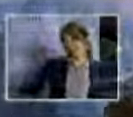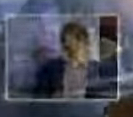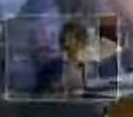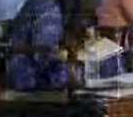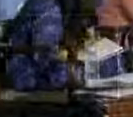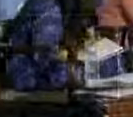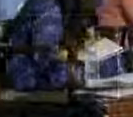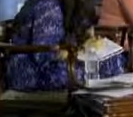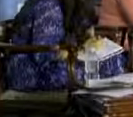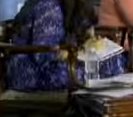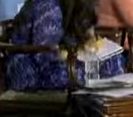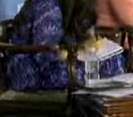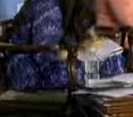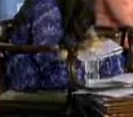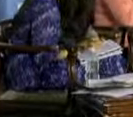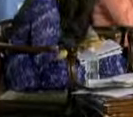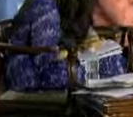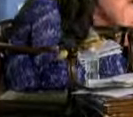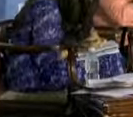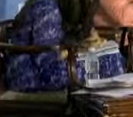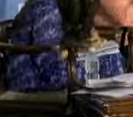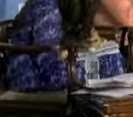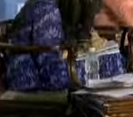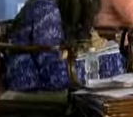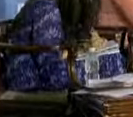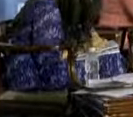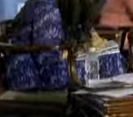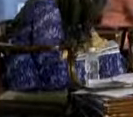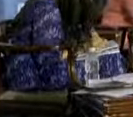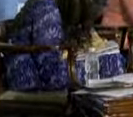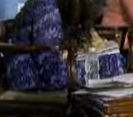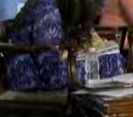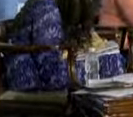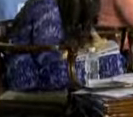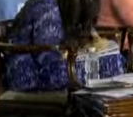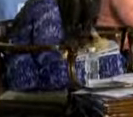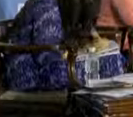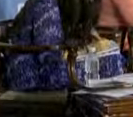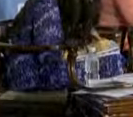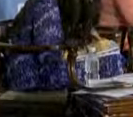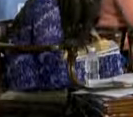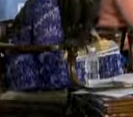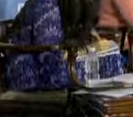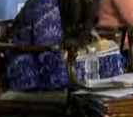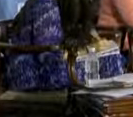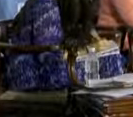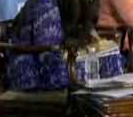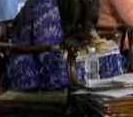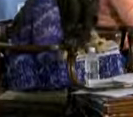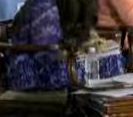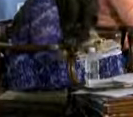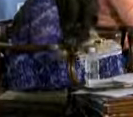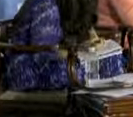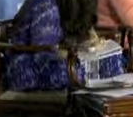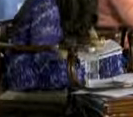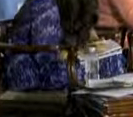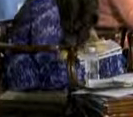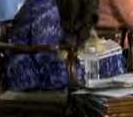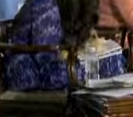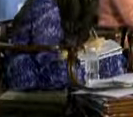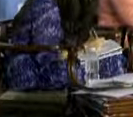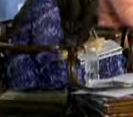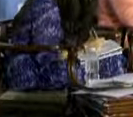pero algo bueno surge cuando hay mucha inhabilidad de moverse para adelante. Eso obliga a